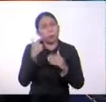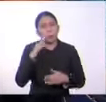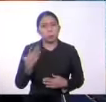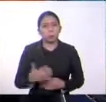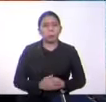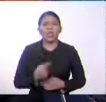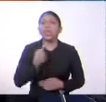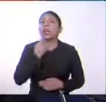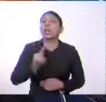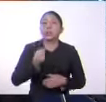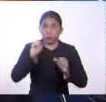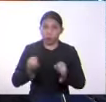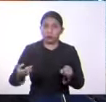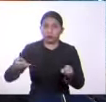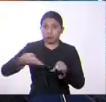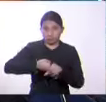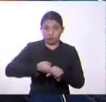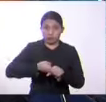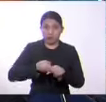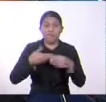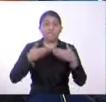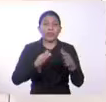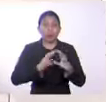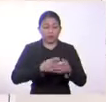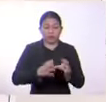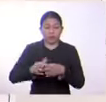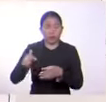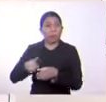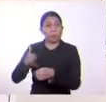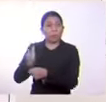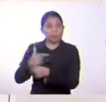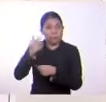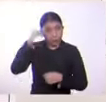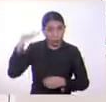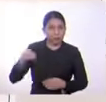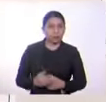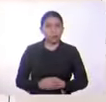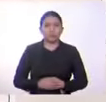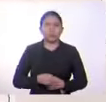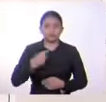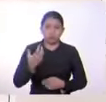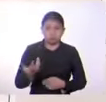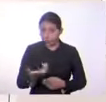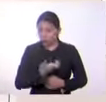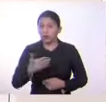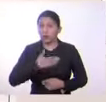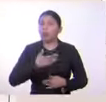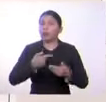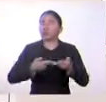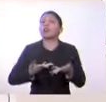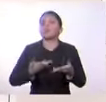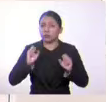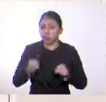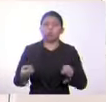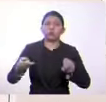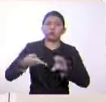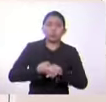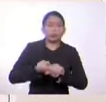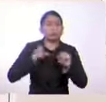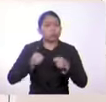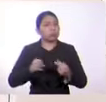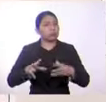quiénes pueden formar parte de los partidos políticos, sí, tú tienes derechos políticos y puedes formar parte, puedes ser